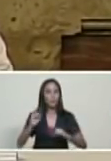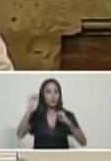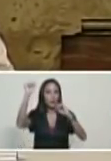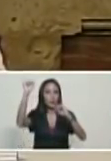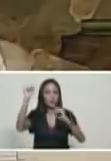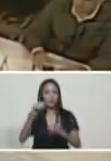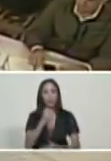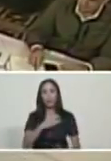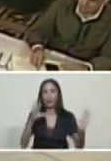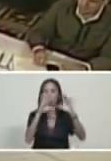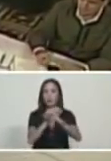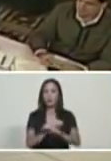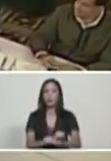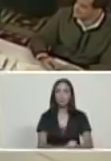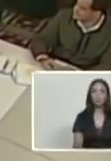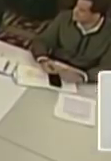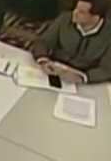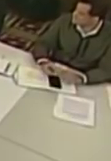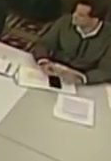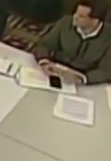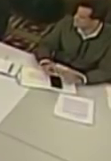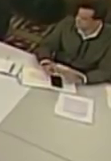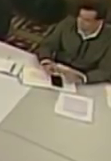Gracias. Buenas noches.